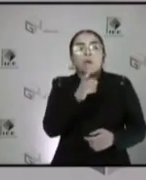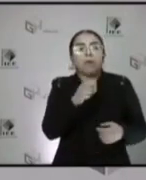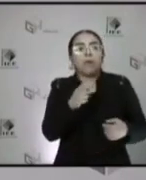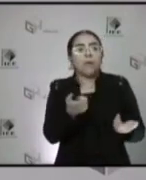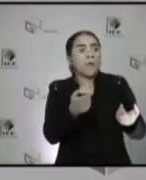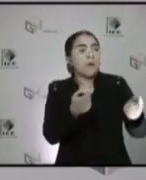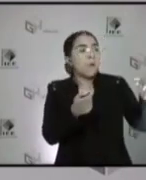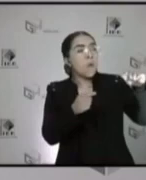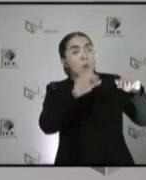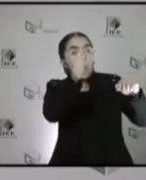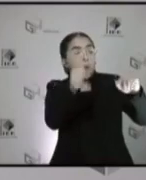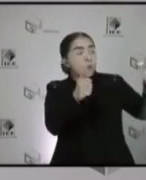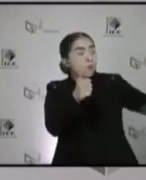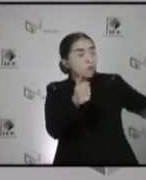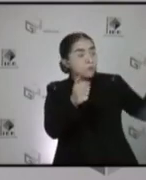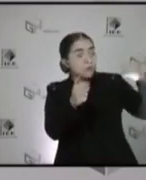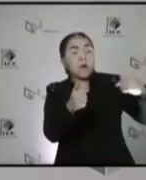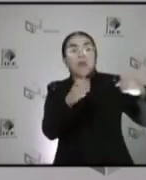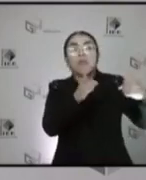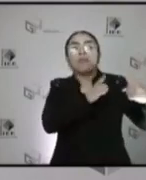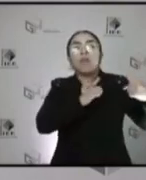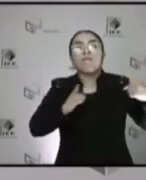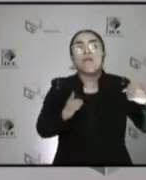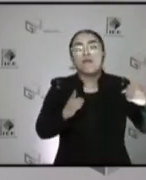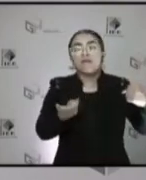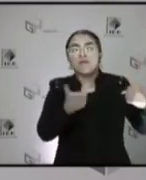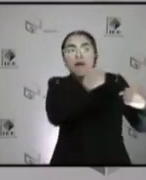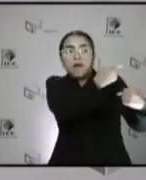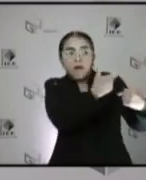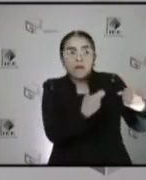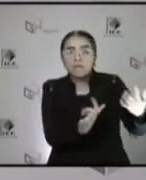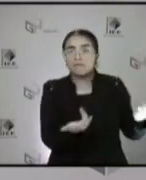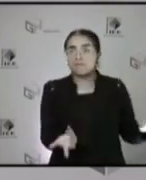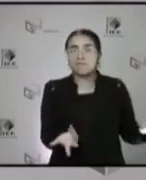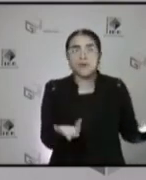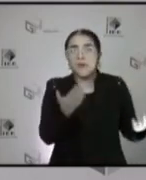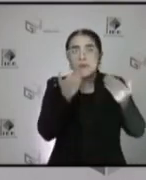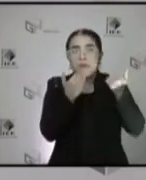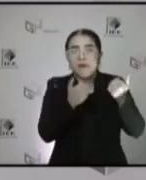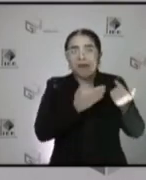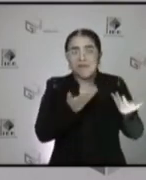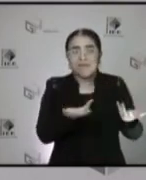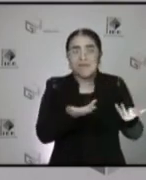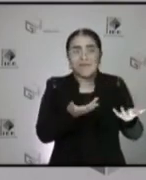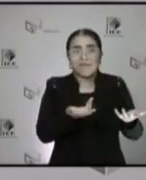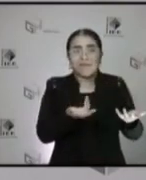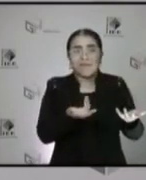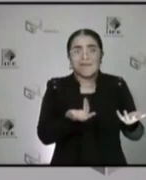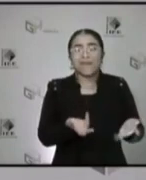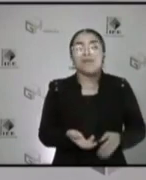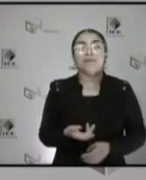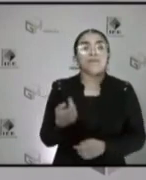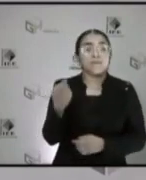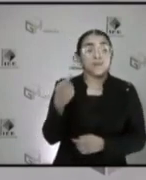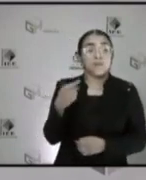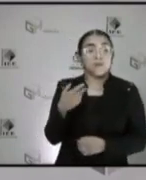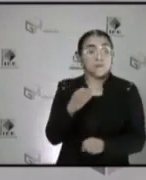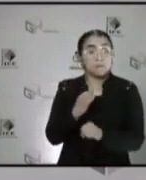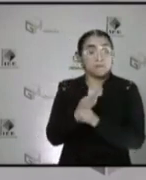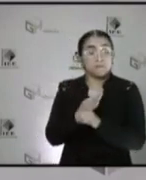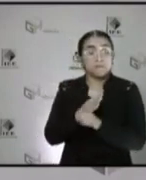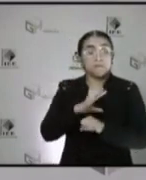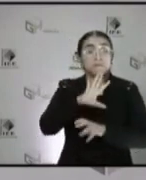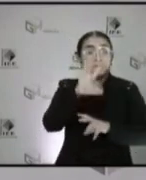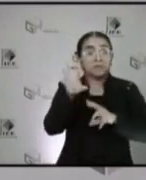de 2 años fiscales pasados, sin ninguna justificación. Y hoy lo que tenemos en todo el